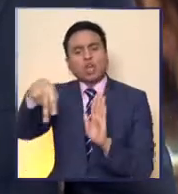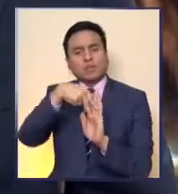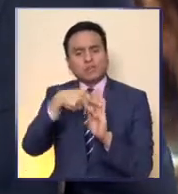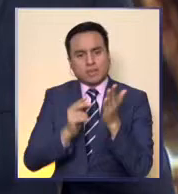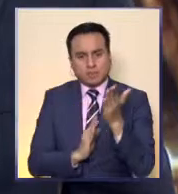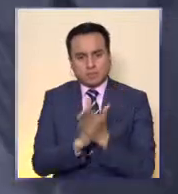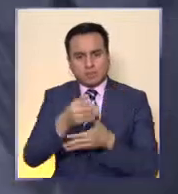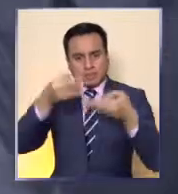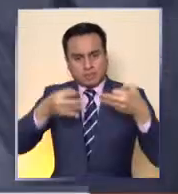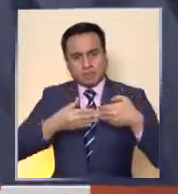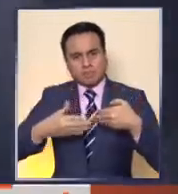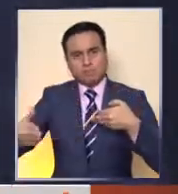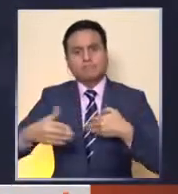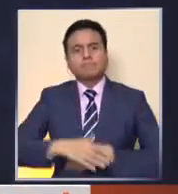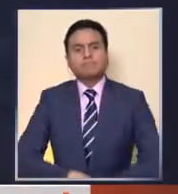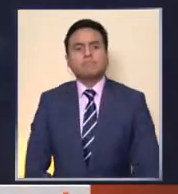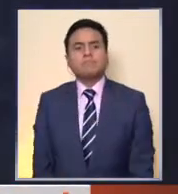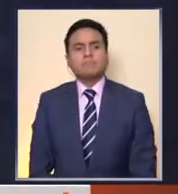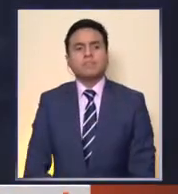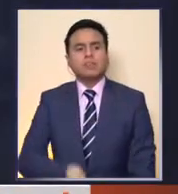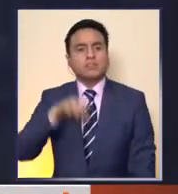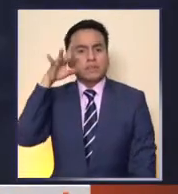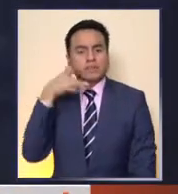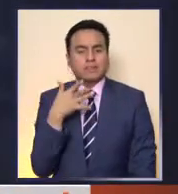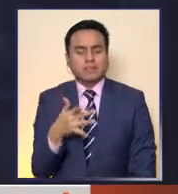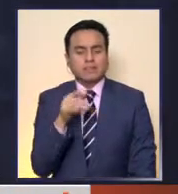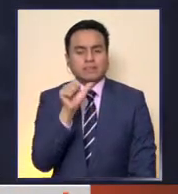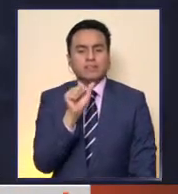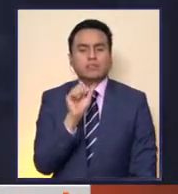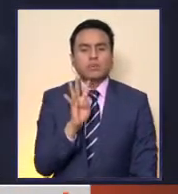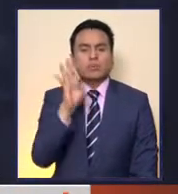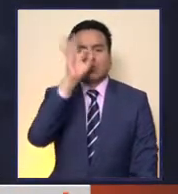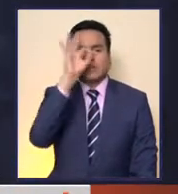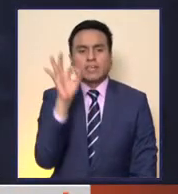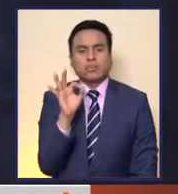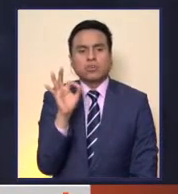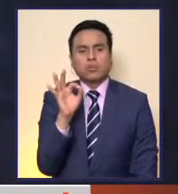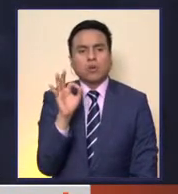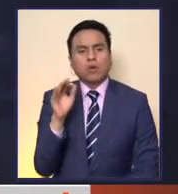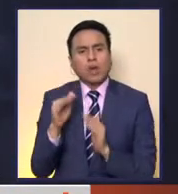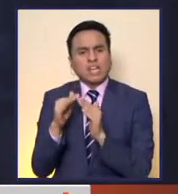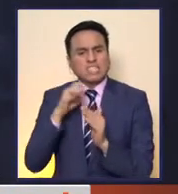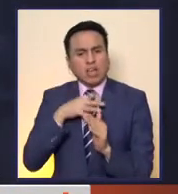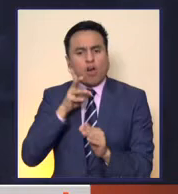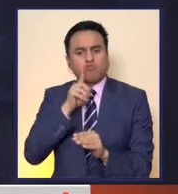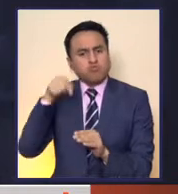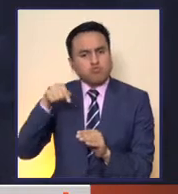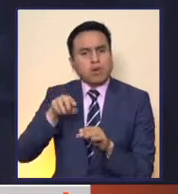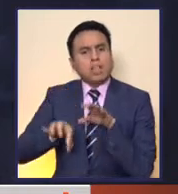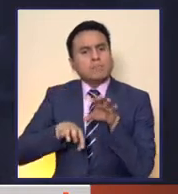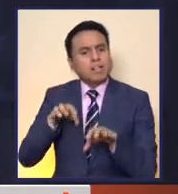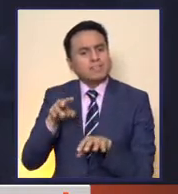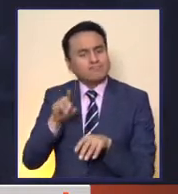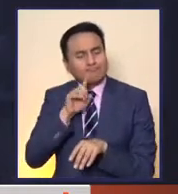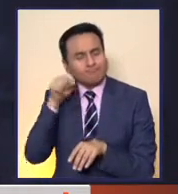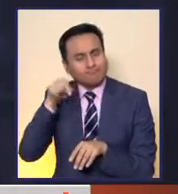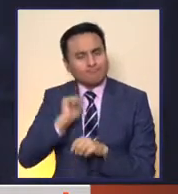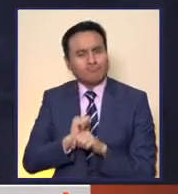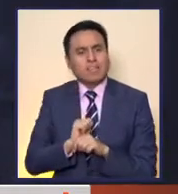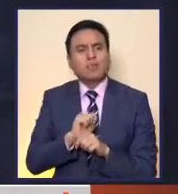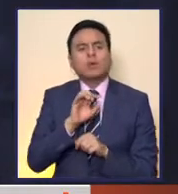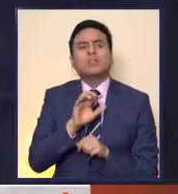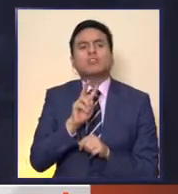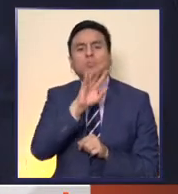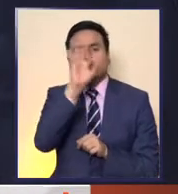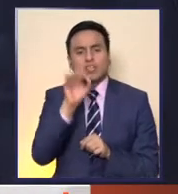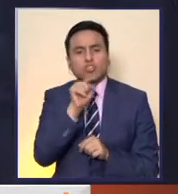regir. ¿Sabías que el 64% de los hogares chilenos tienen mascotas? ¿Que el 52% de